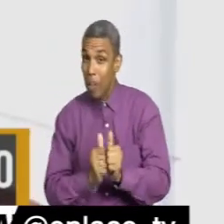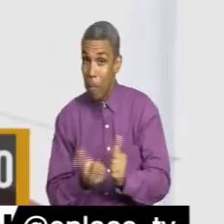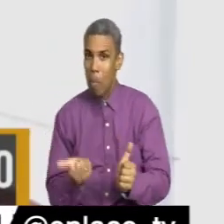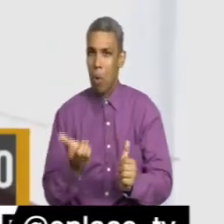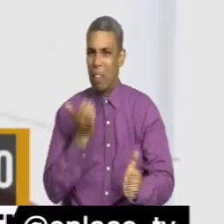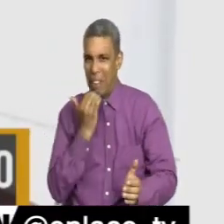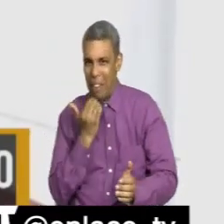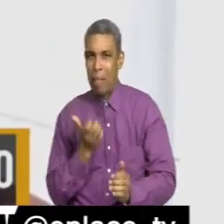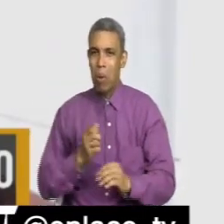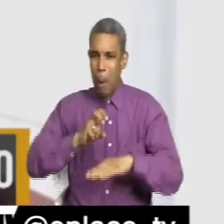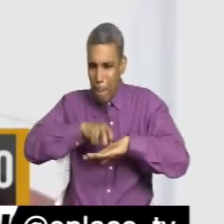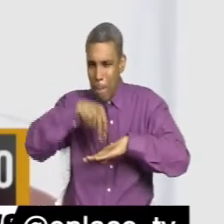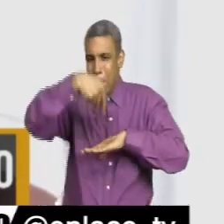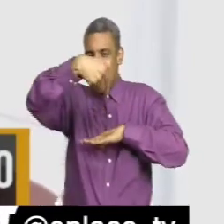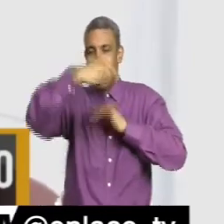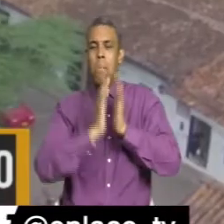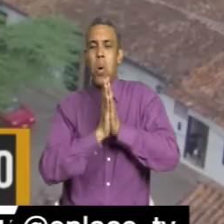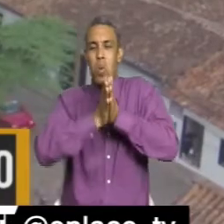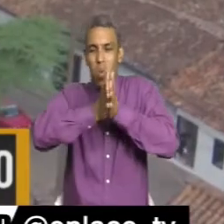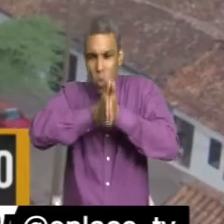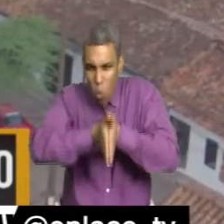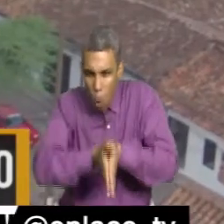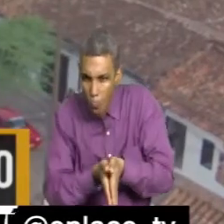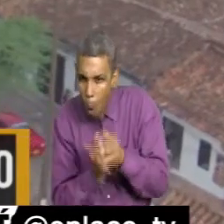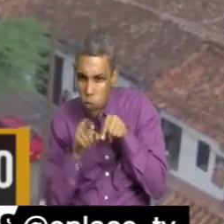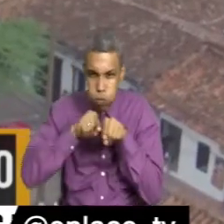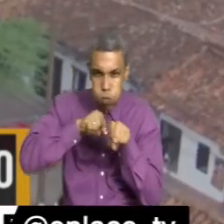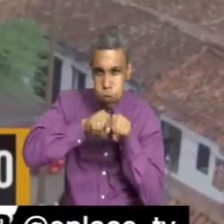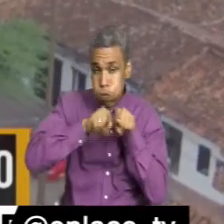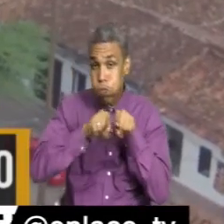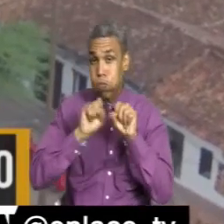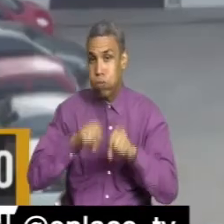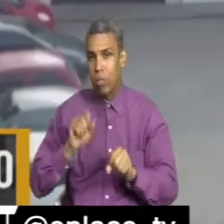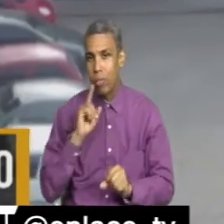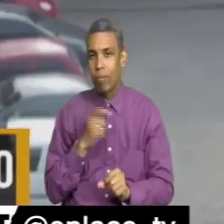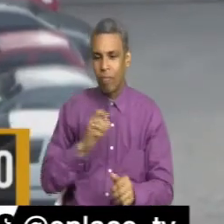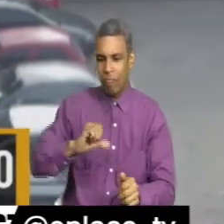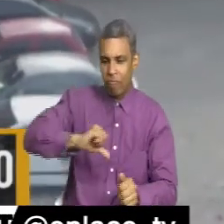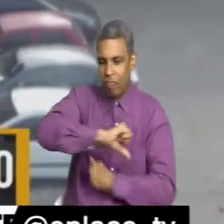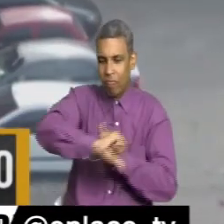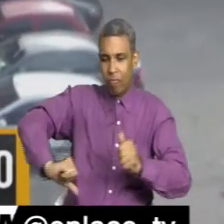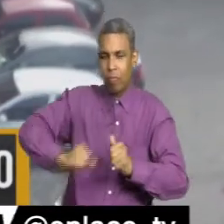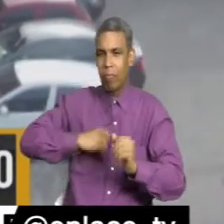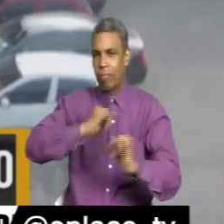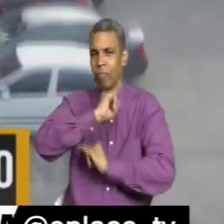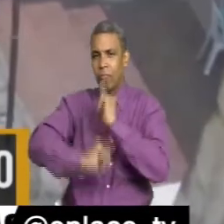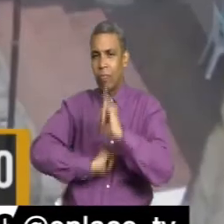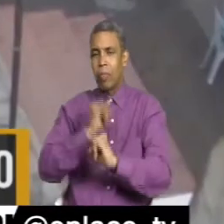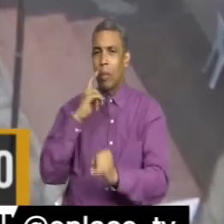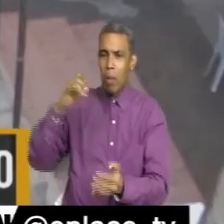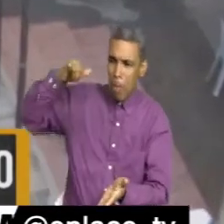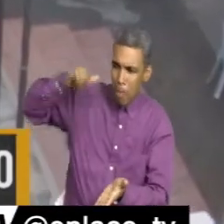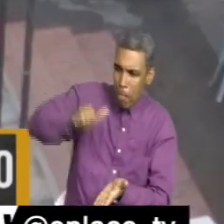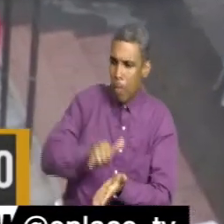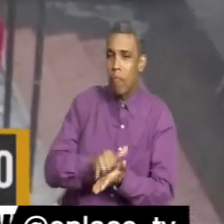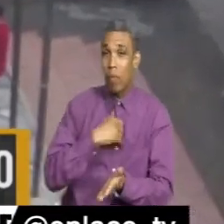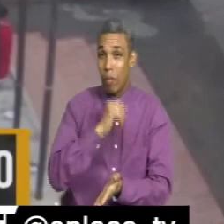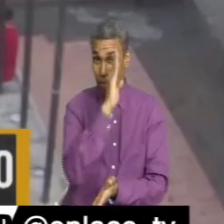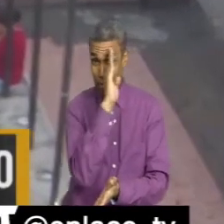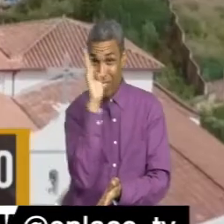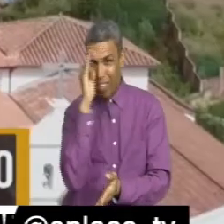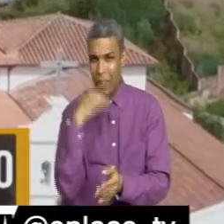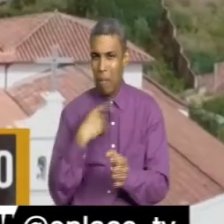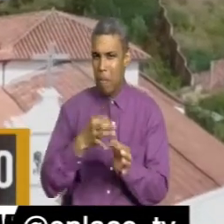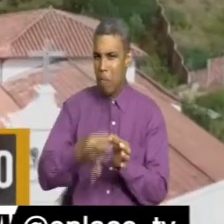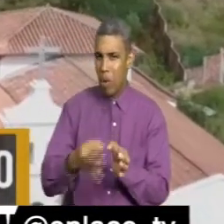que han sido el ancla y el apalancamiento. La construcción del Parque Internacional y la adecuación del aeropuerto a los Pozos de San Gil, que permitirá la llegada